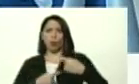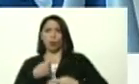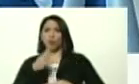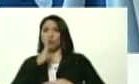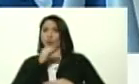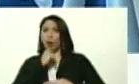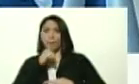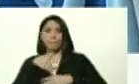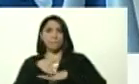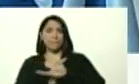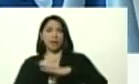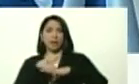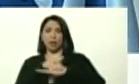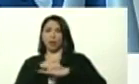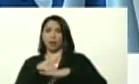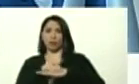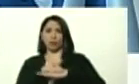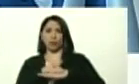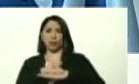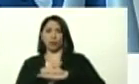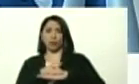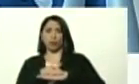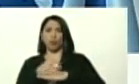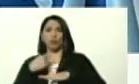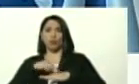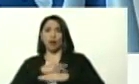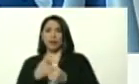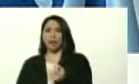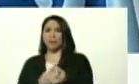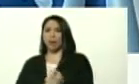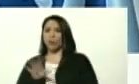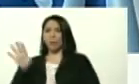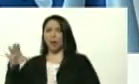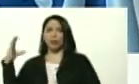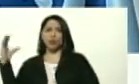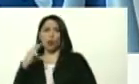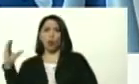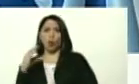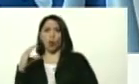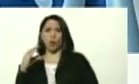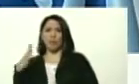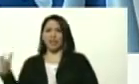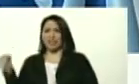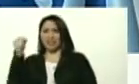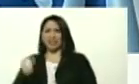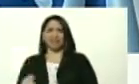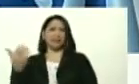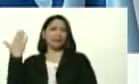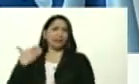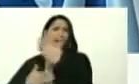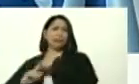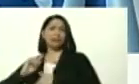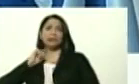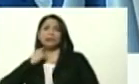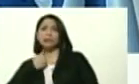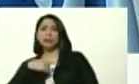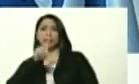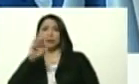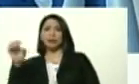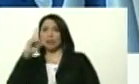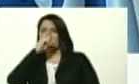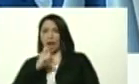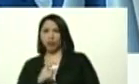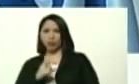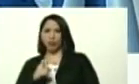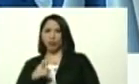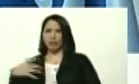impunemente, en nuestra vecina Colombia, donde se ha impuesto desde hace un siglo, de hace 100 años, el terrorismo de